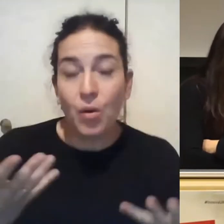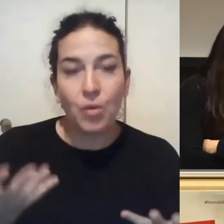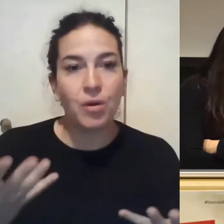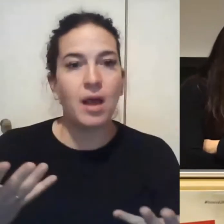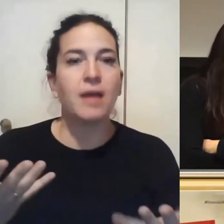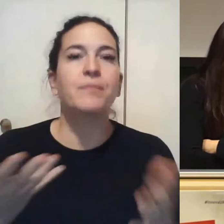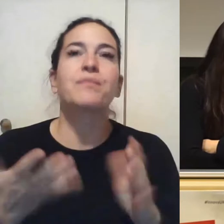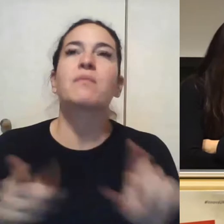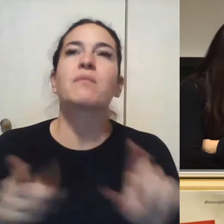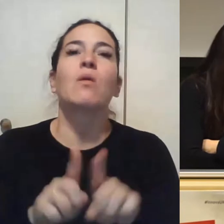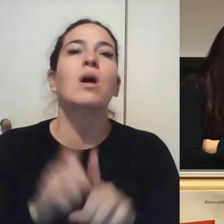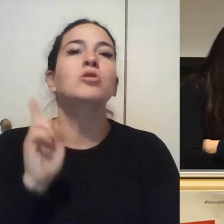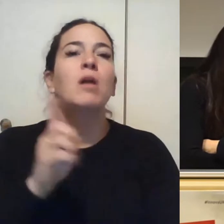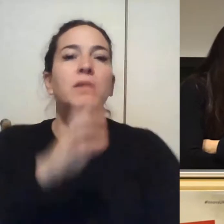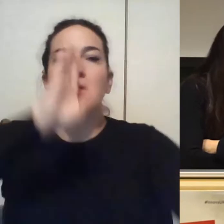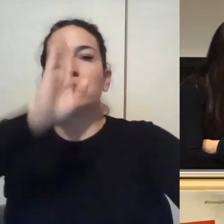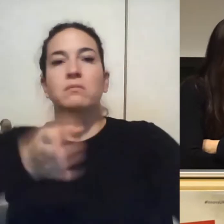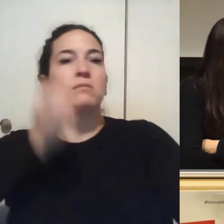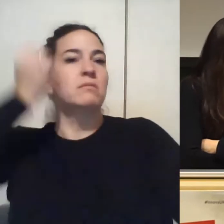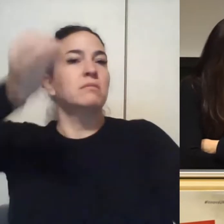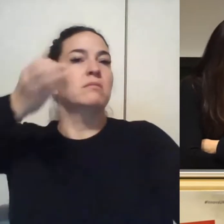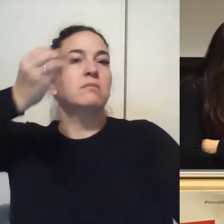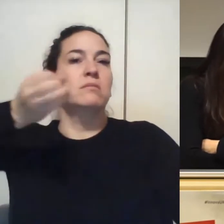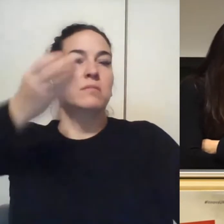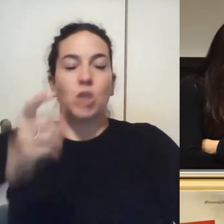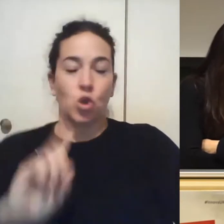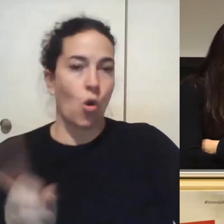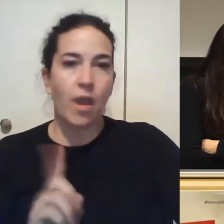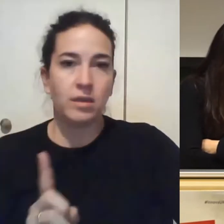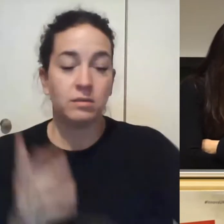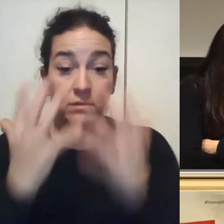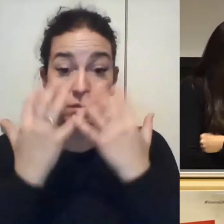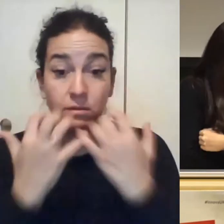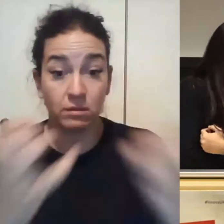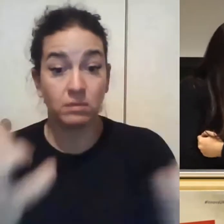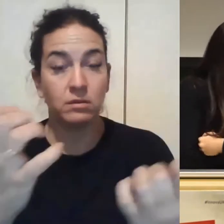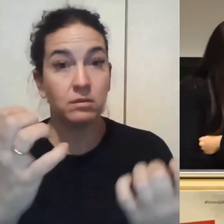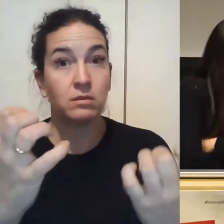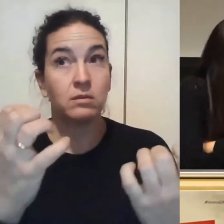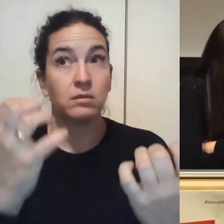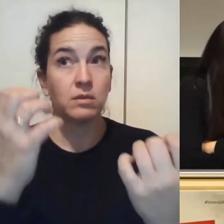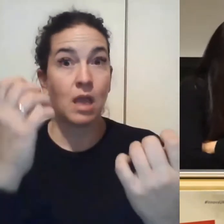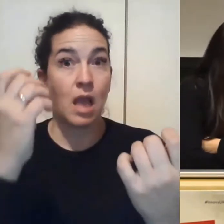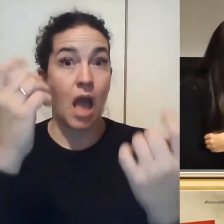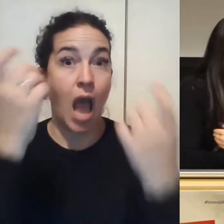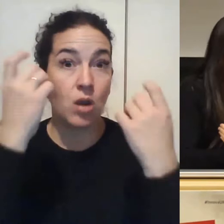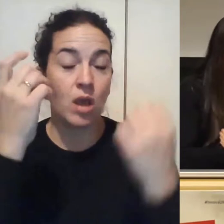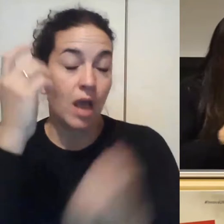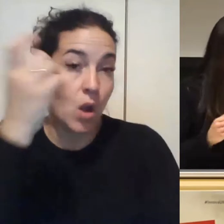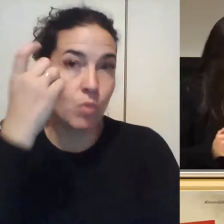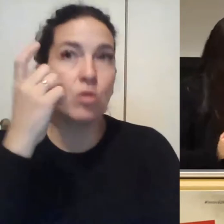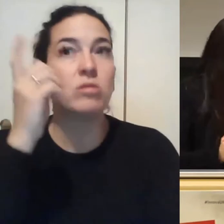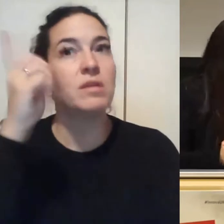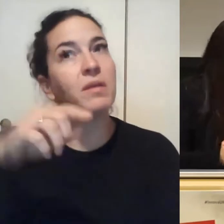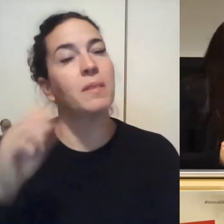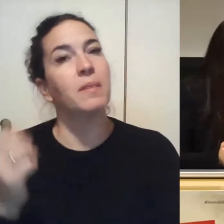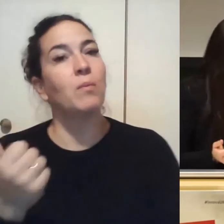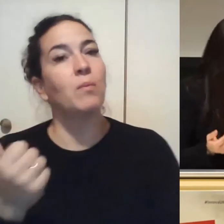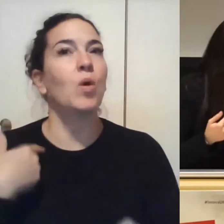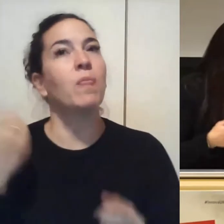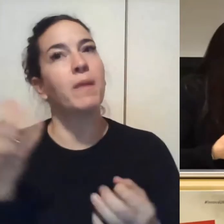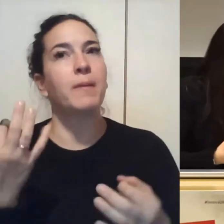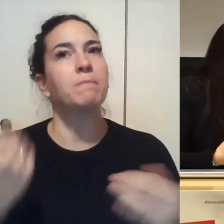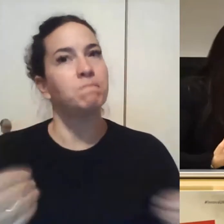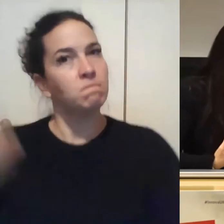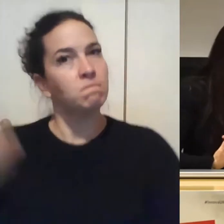hay una transmisión frontal de contenidos y donde son los alumnos los que primero tienen que encargarse de construir un poco el conocimiento